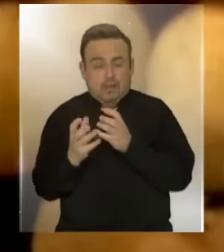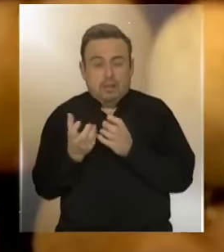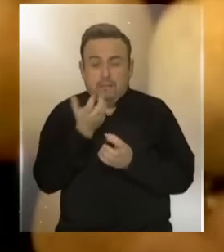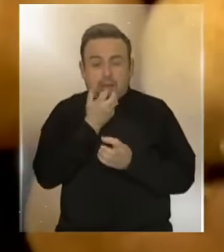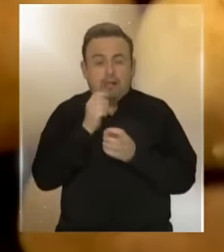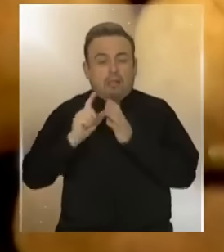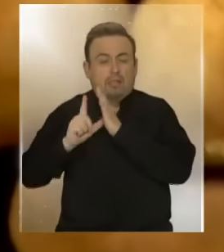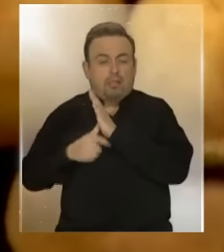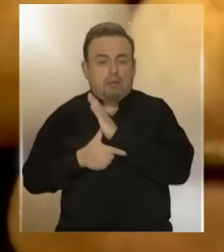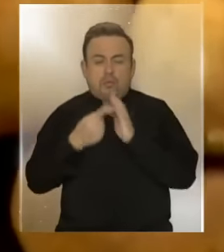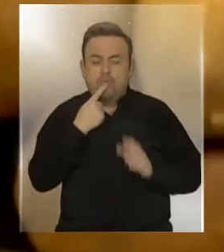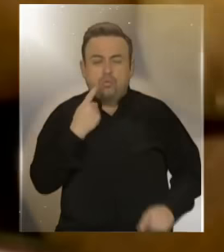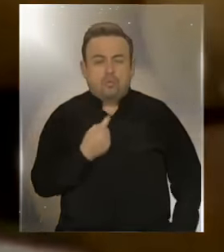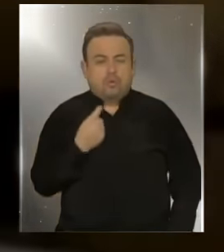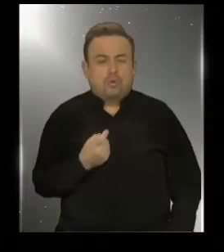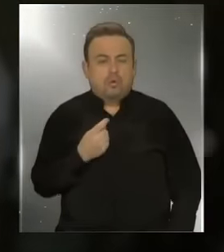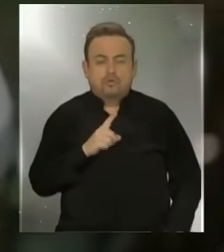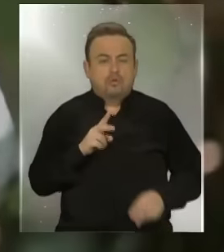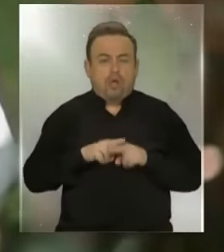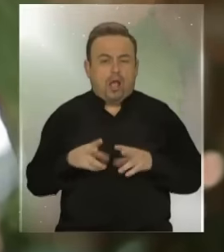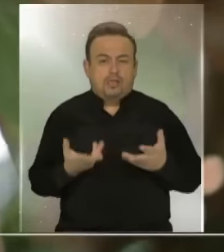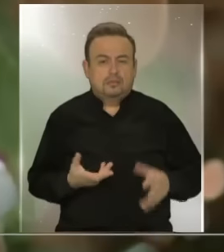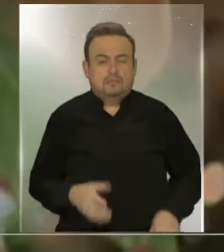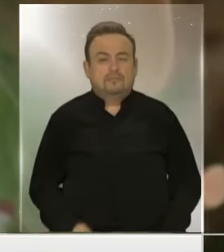manzana, se demora mucho en madurar y a veces no lo hace.